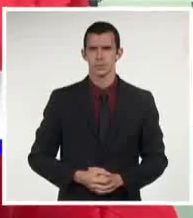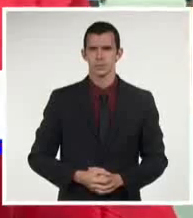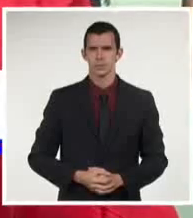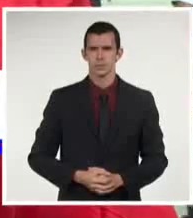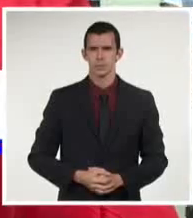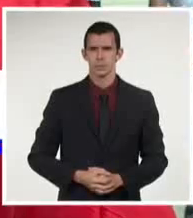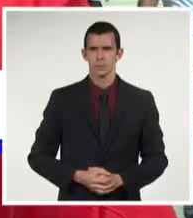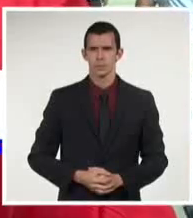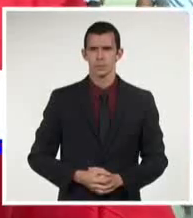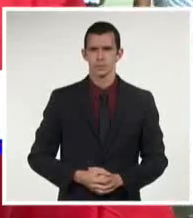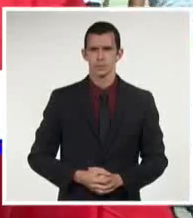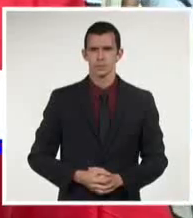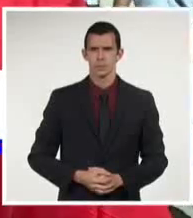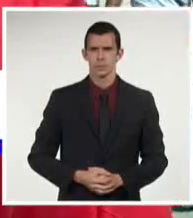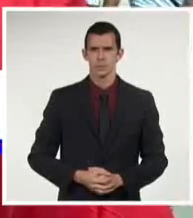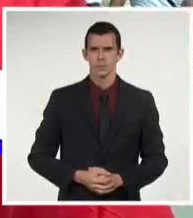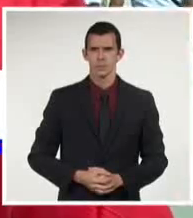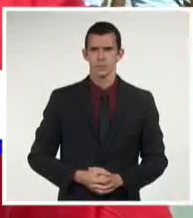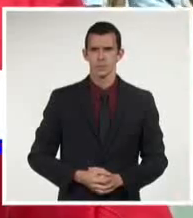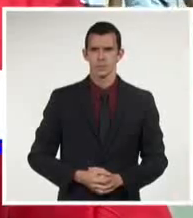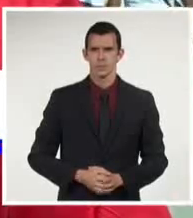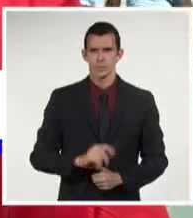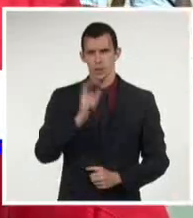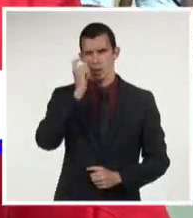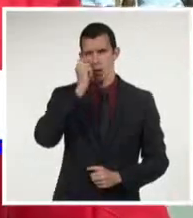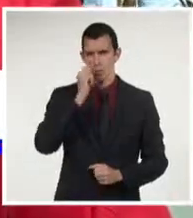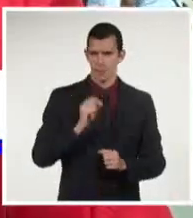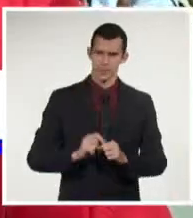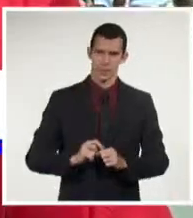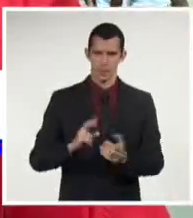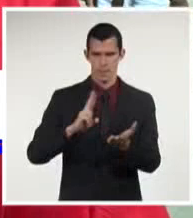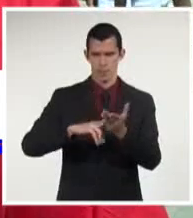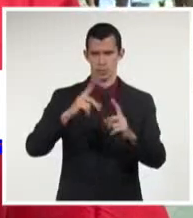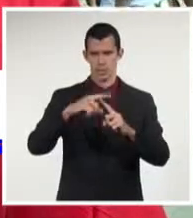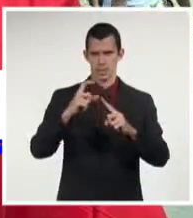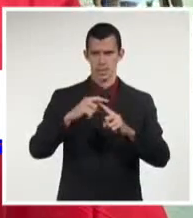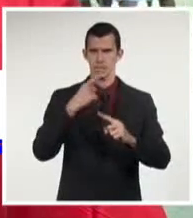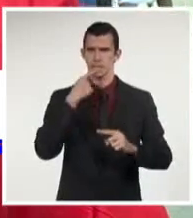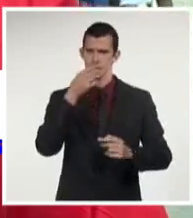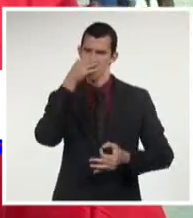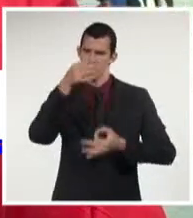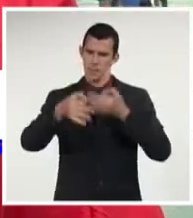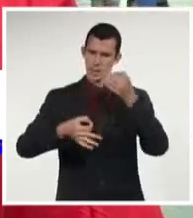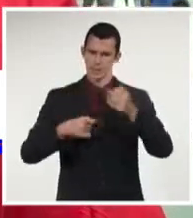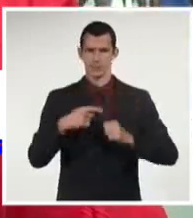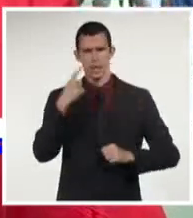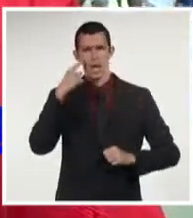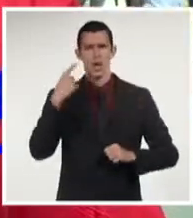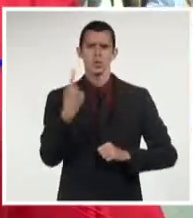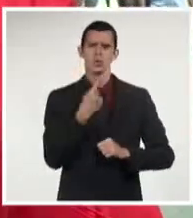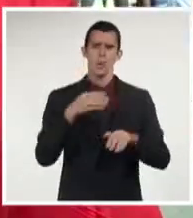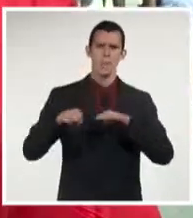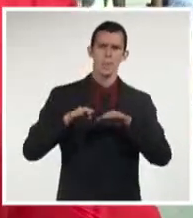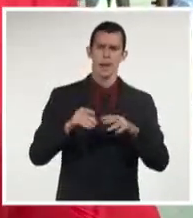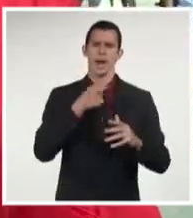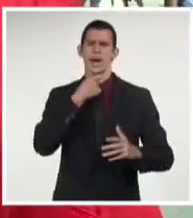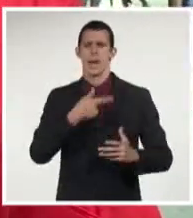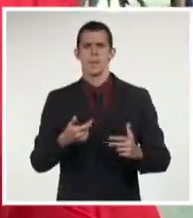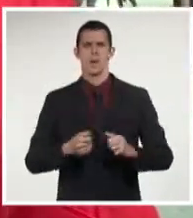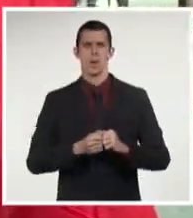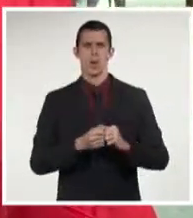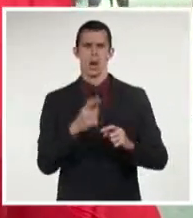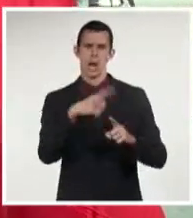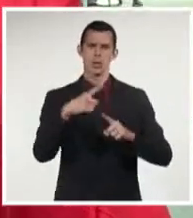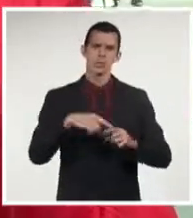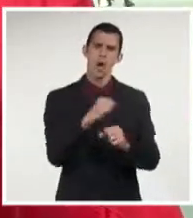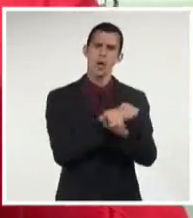un grupo importante de medios, de instrumentos, de material de oficina para el caso de los